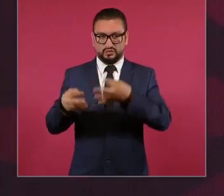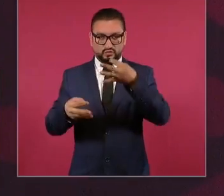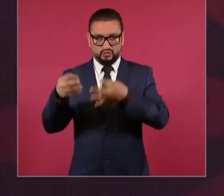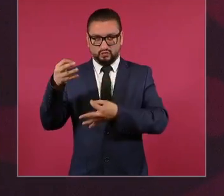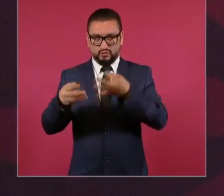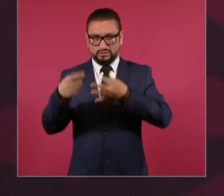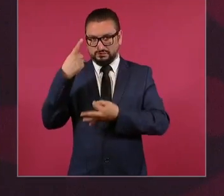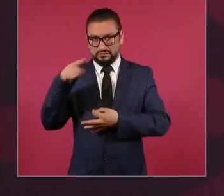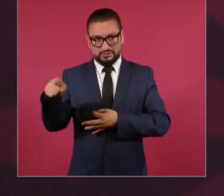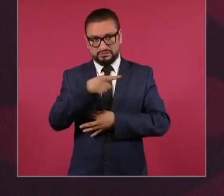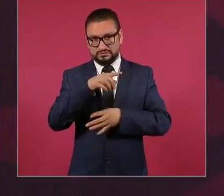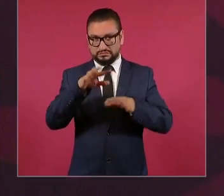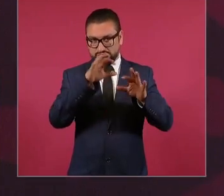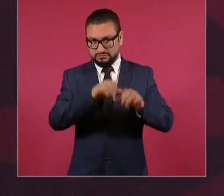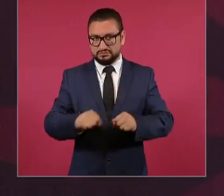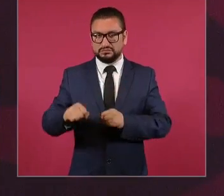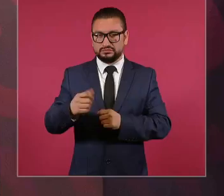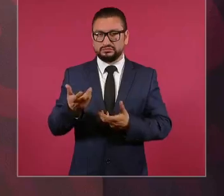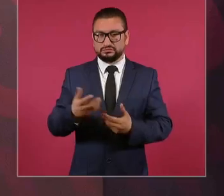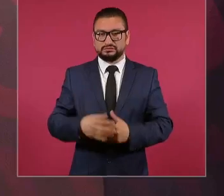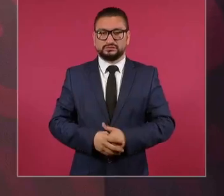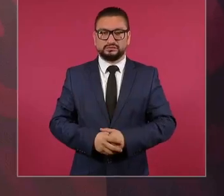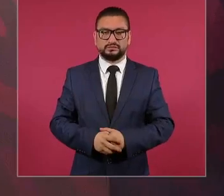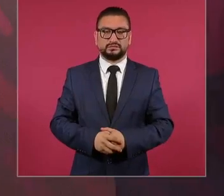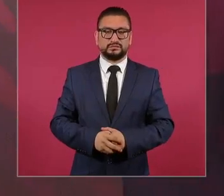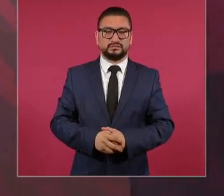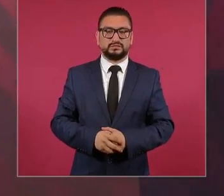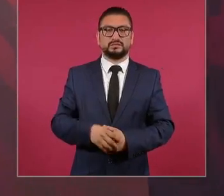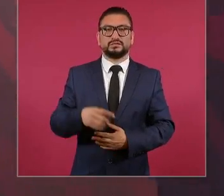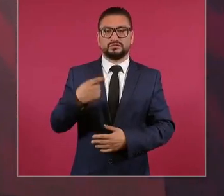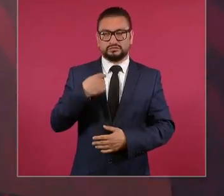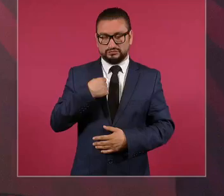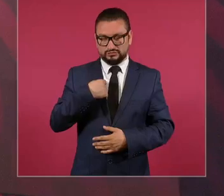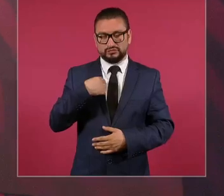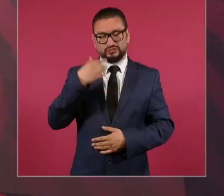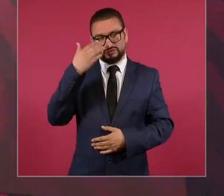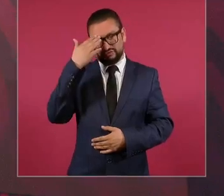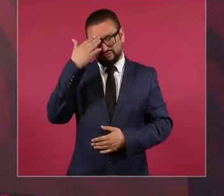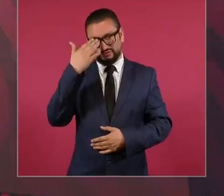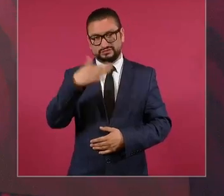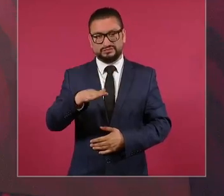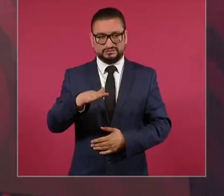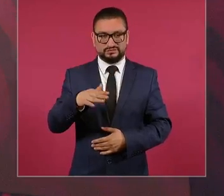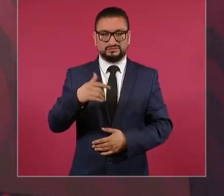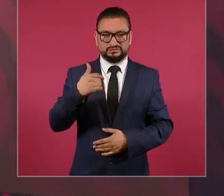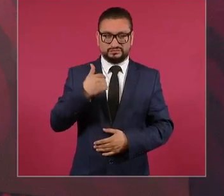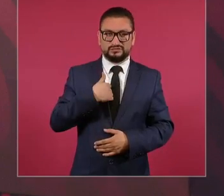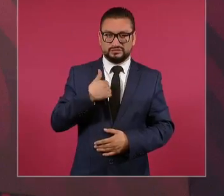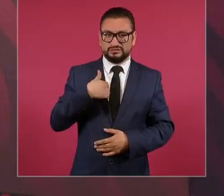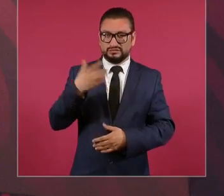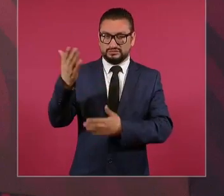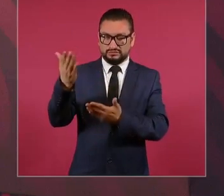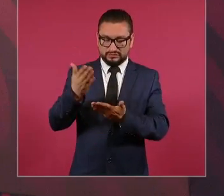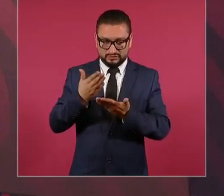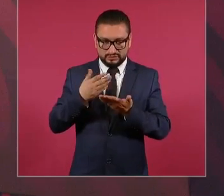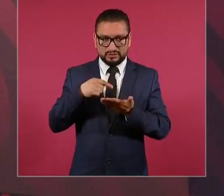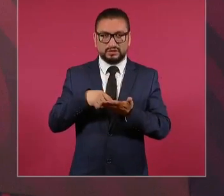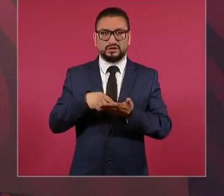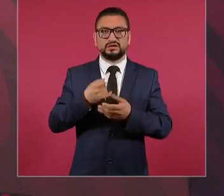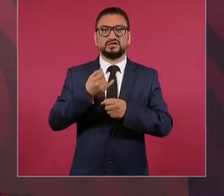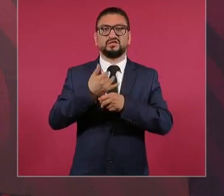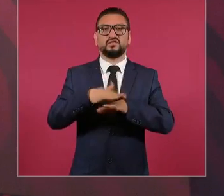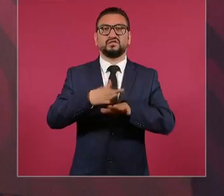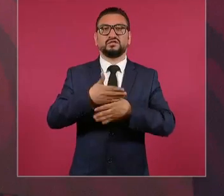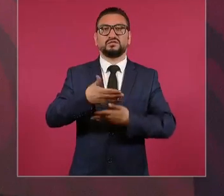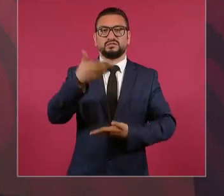orden de aprehensión y me consta porque me mandaron el informe